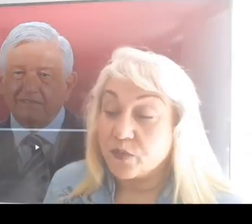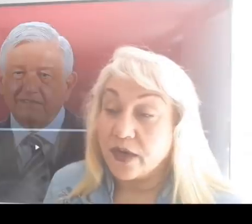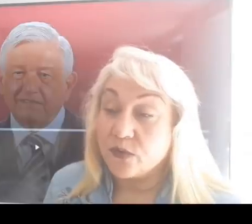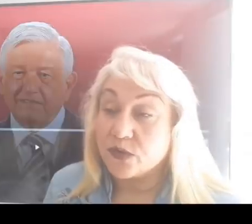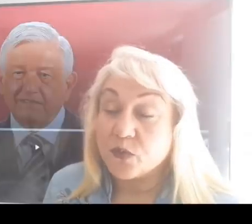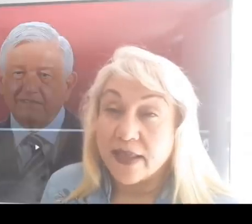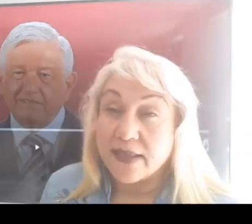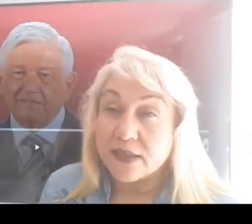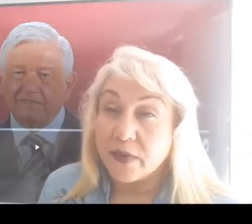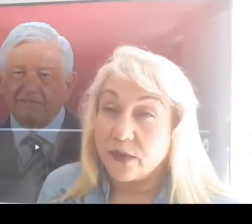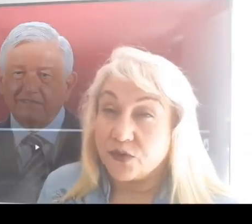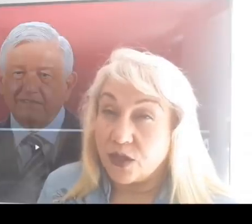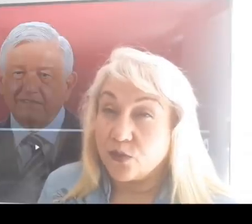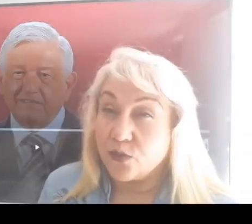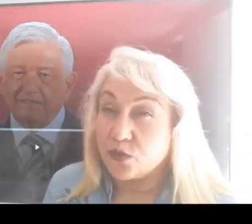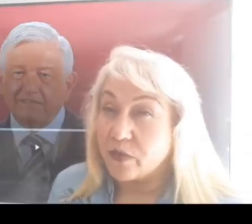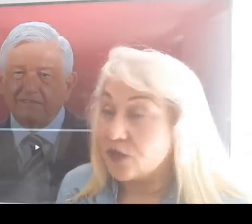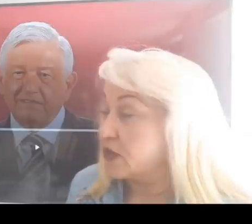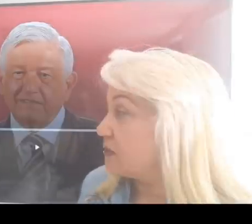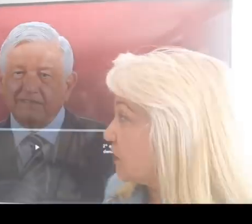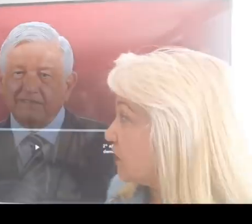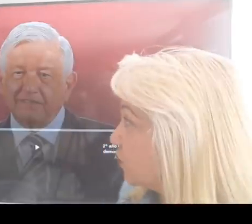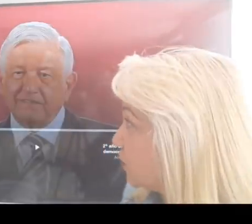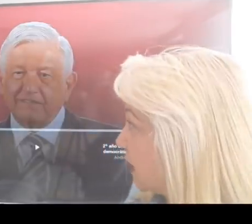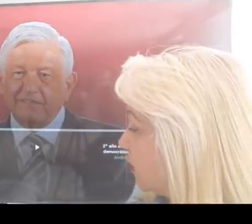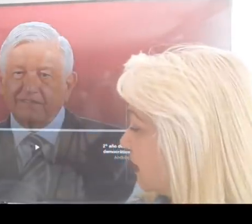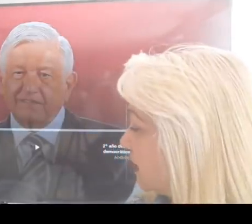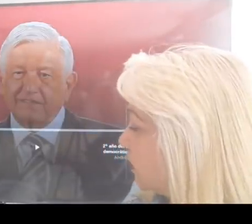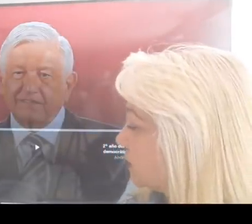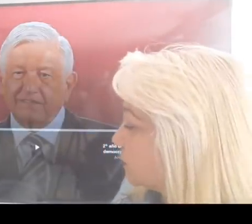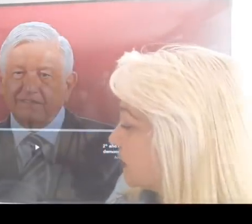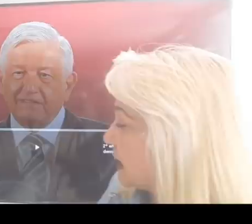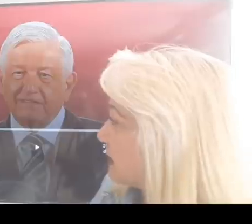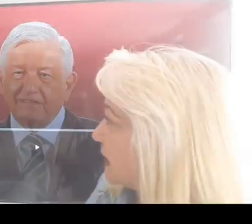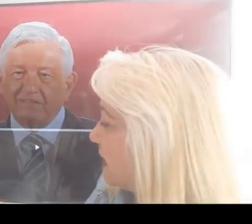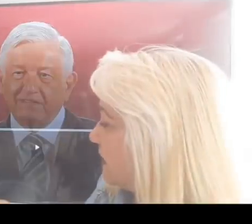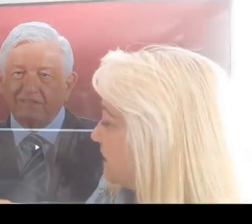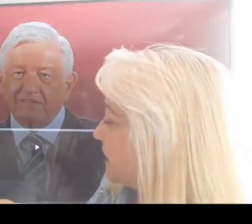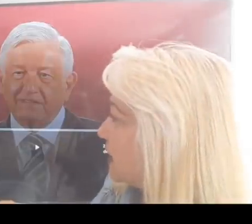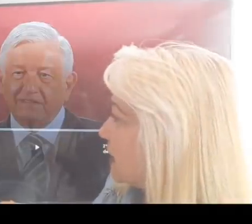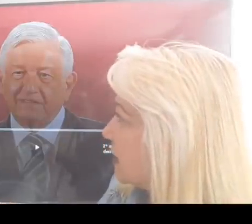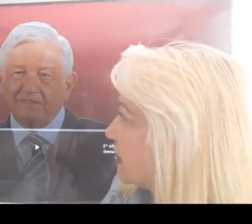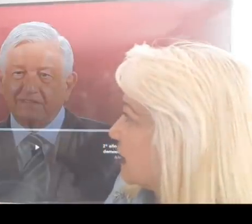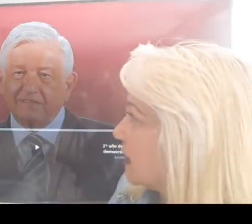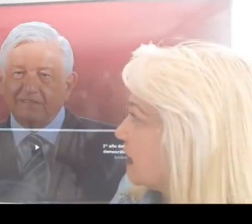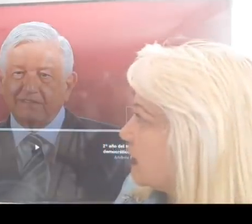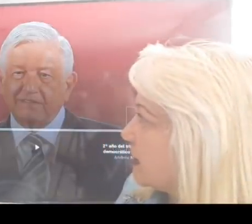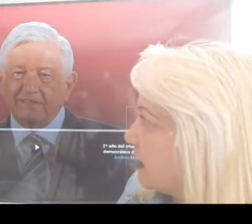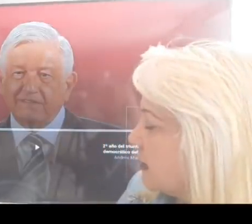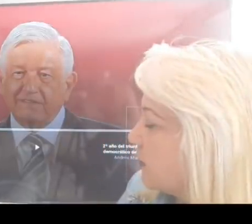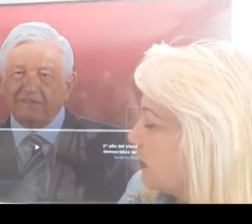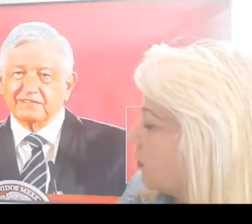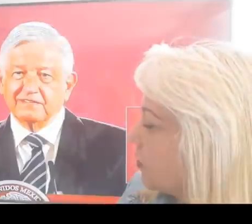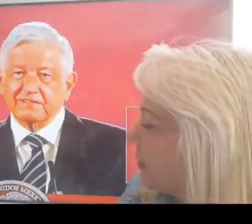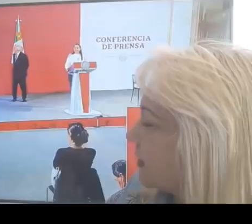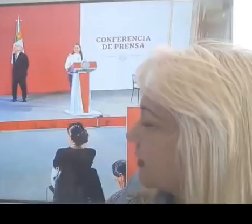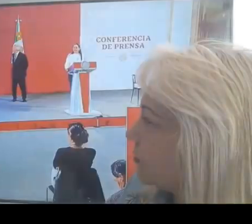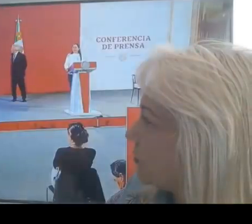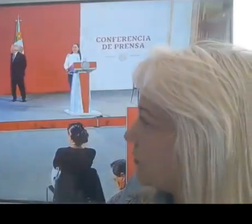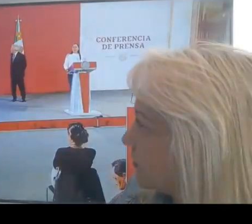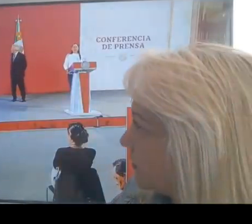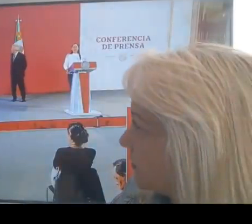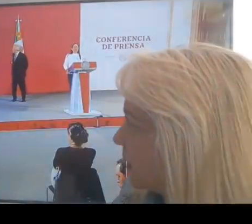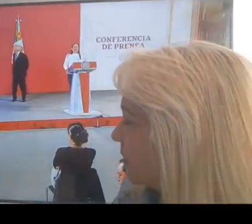abuelitos, para nuestros padres, para nuestros adultos mayores. Vamos a escuchar lo que dijo la subsecretaria y ahorita lo